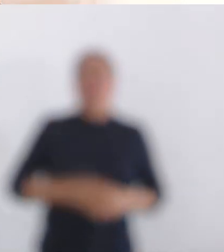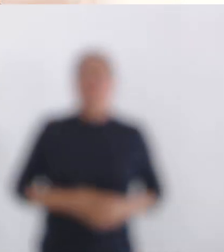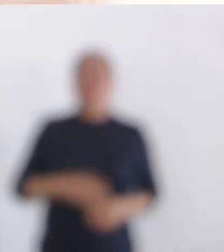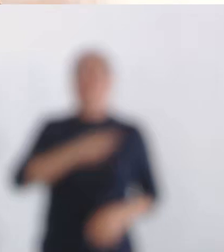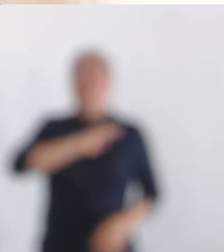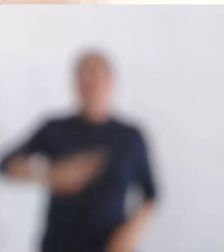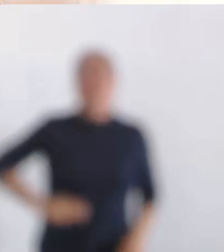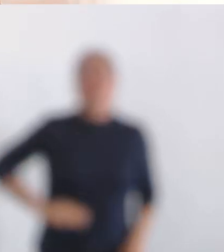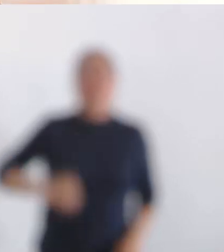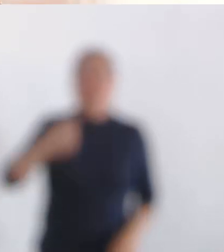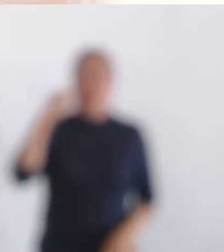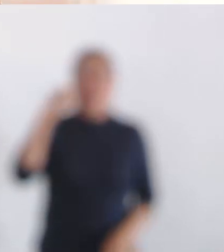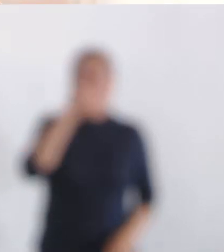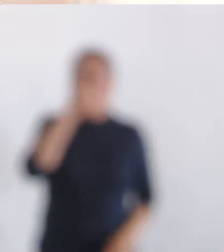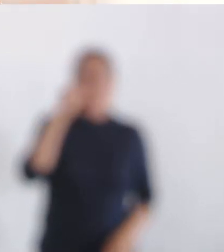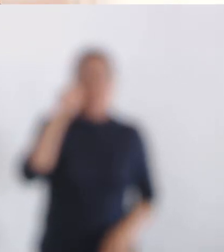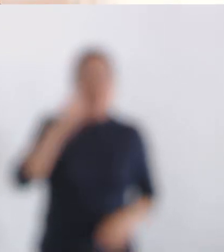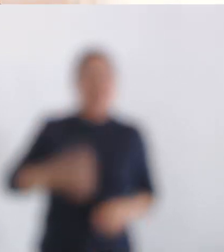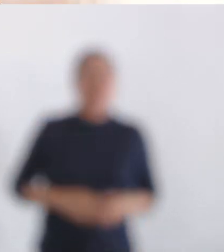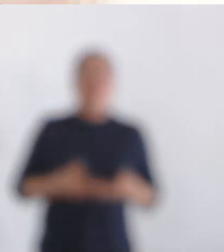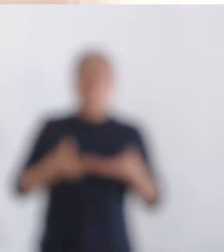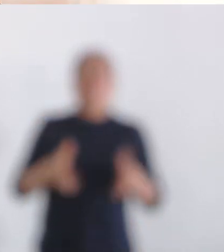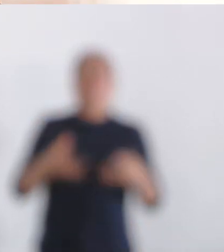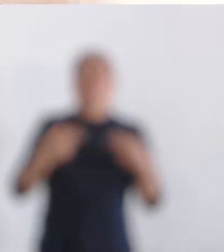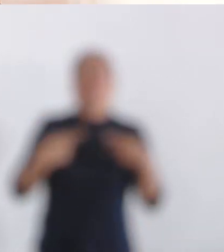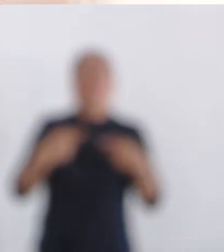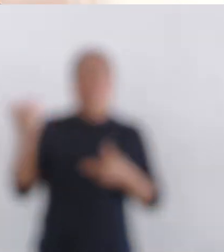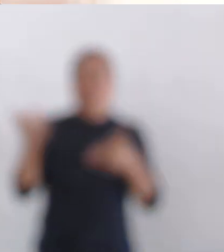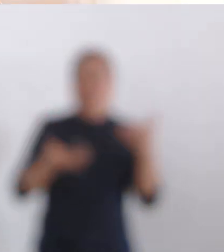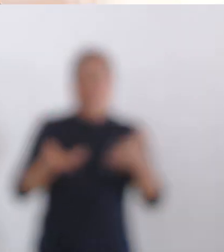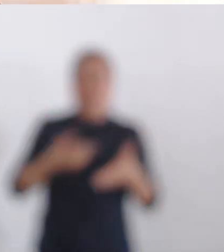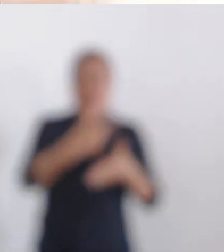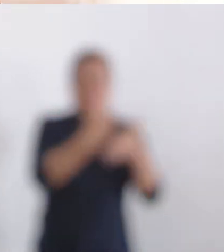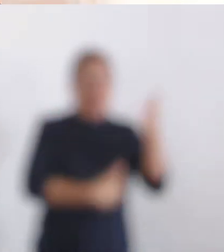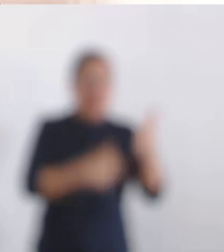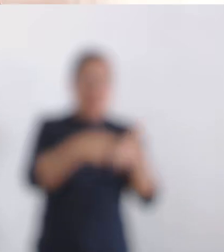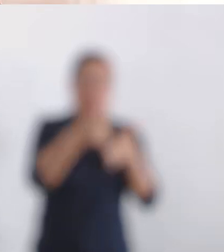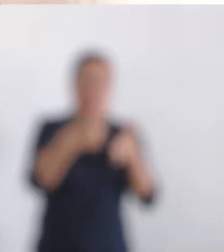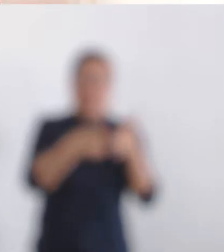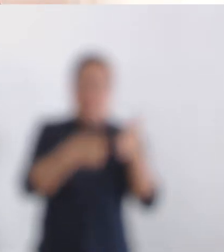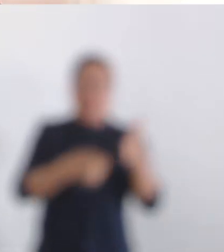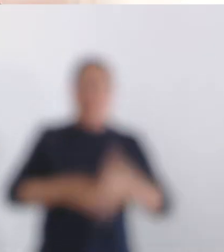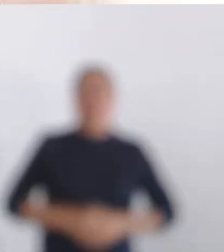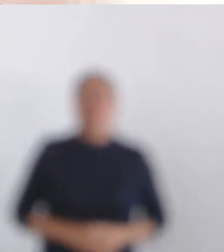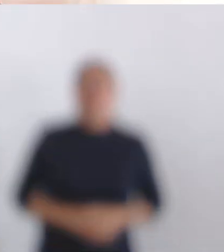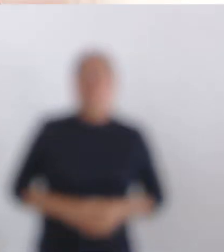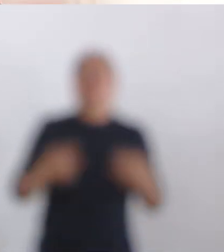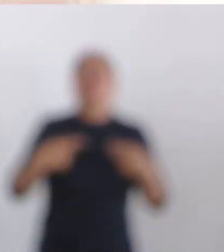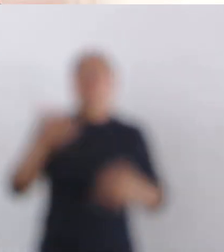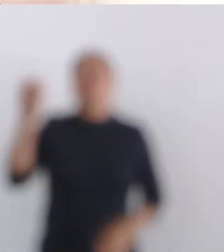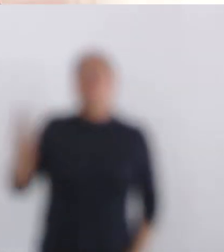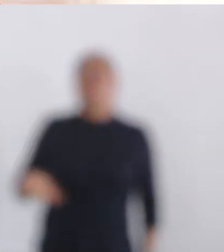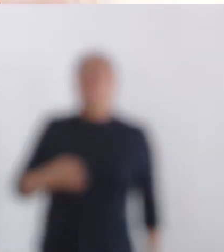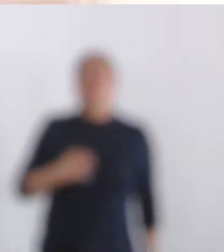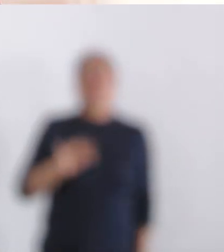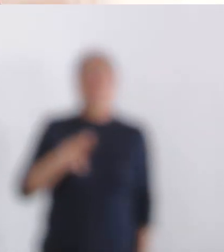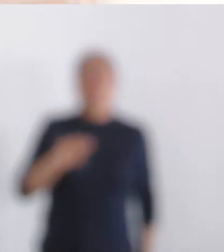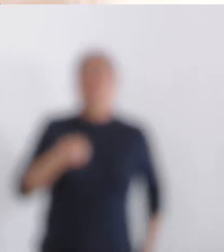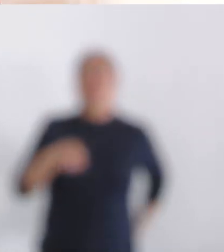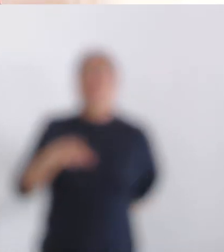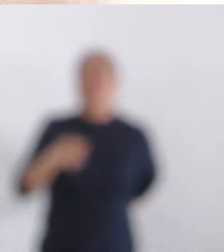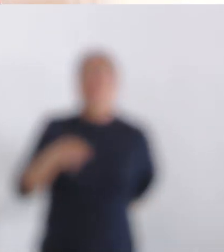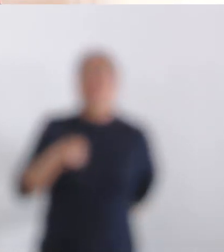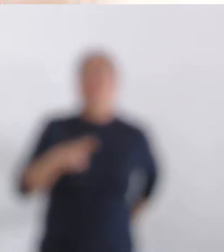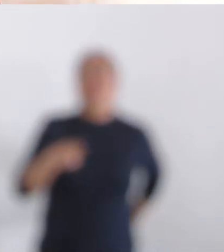del Municipio de Oaxaca de Juárez, por lo que se procede al pase de lista de asistencia. Ciudadano Francisco Martínez Neri,